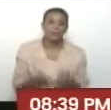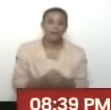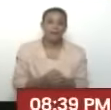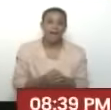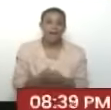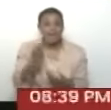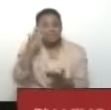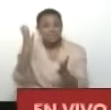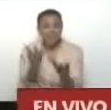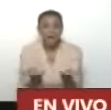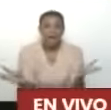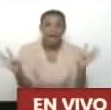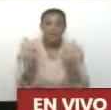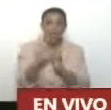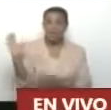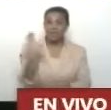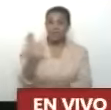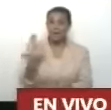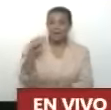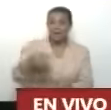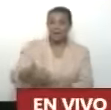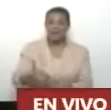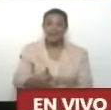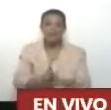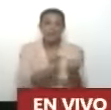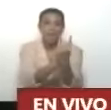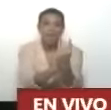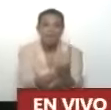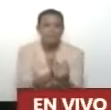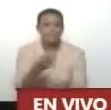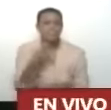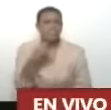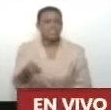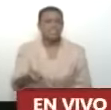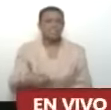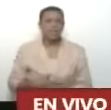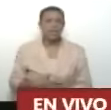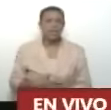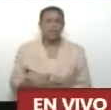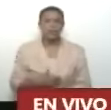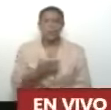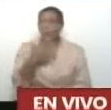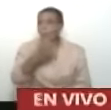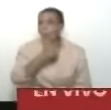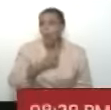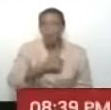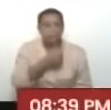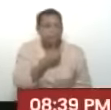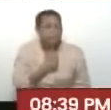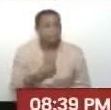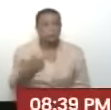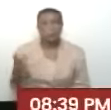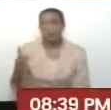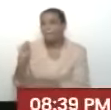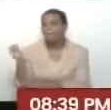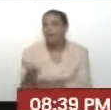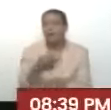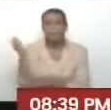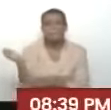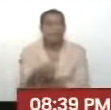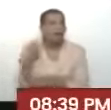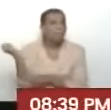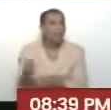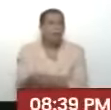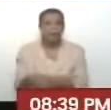al Estadio Monumental de Caracas. Están diciendo, ¿qué ejemplo ya no aguanto aún? Más. No aguanto